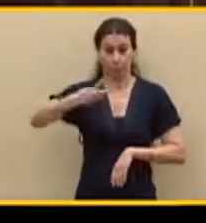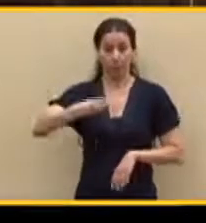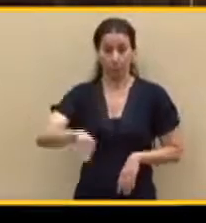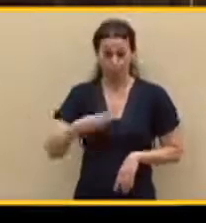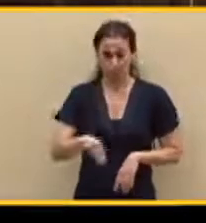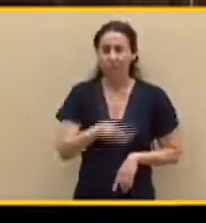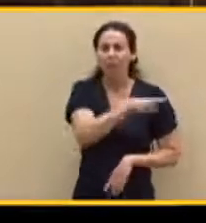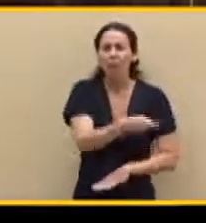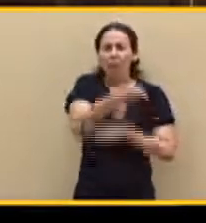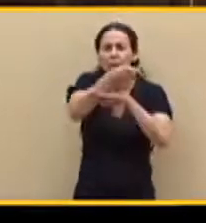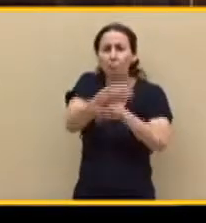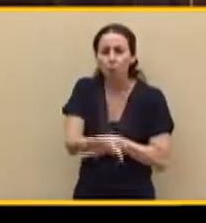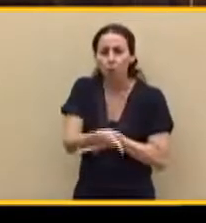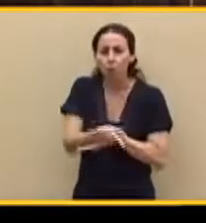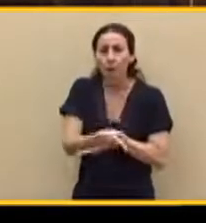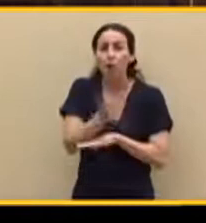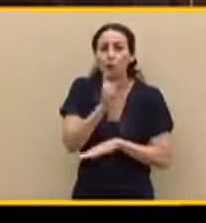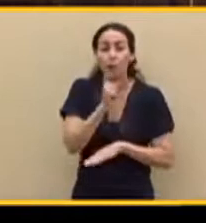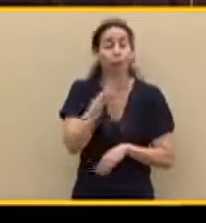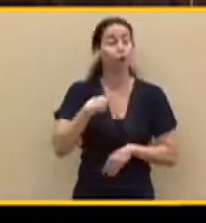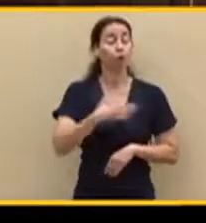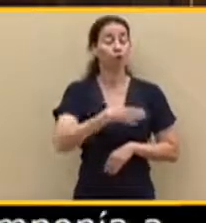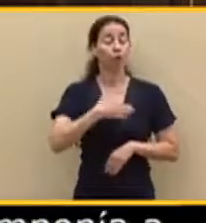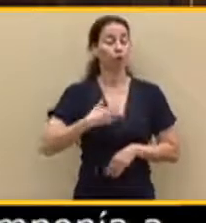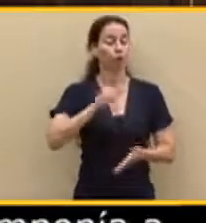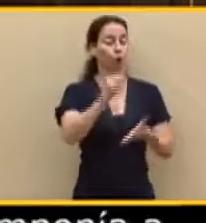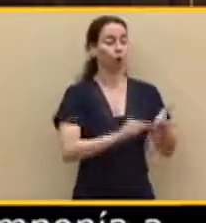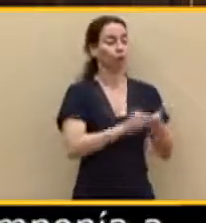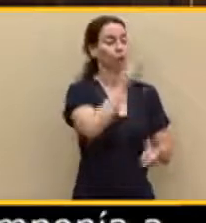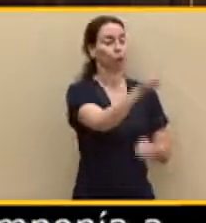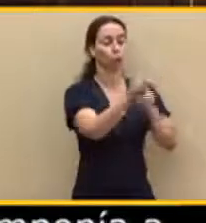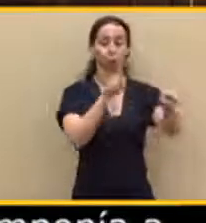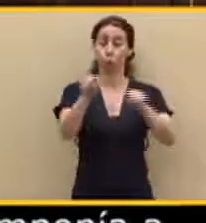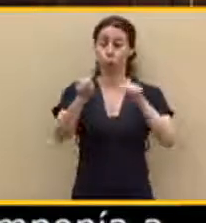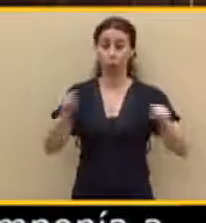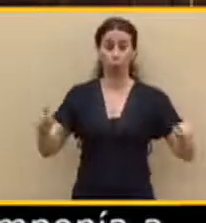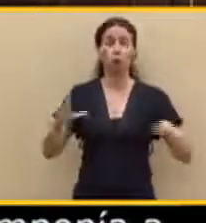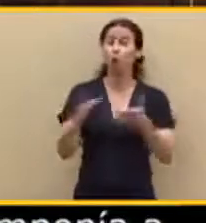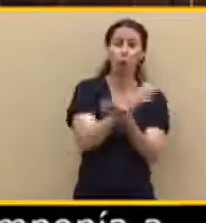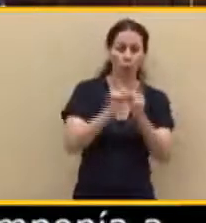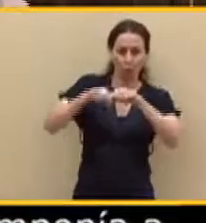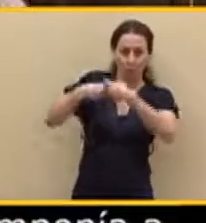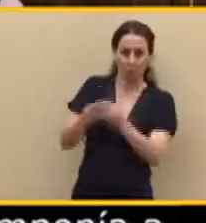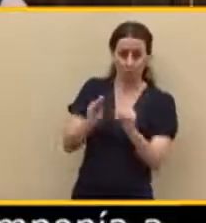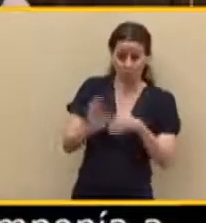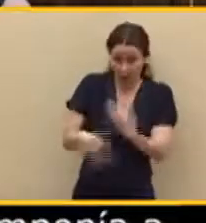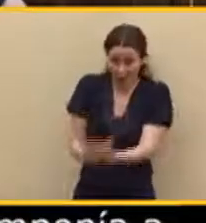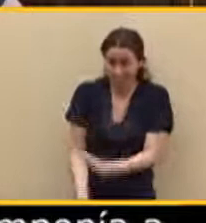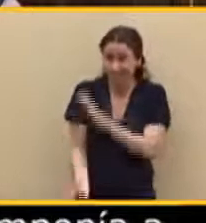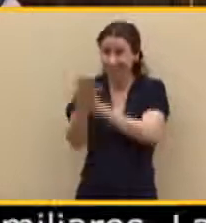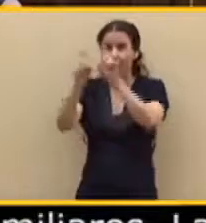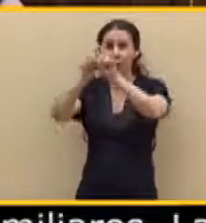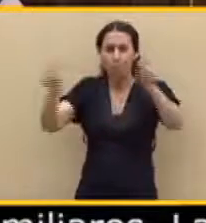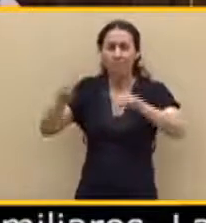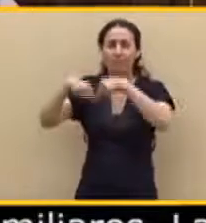a dedazos que se contratara a sus sociedades familiares. La UCO ha averiguado que las empresas de su familia facturaron 30 millones de